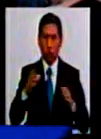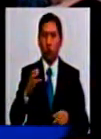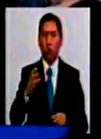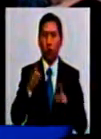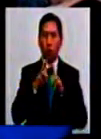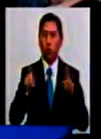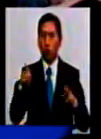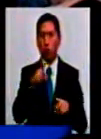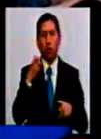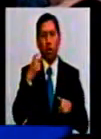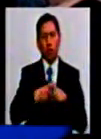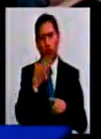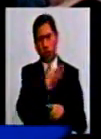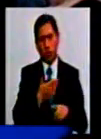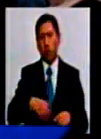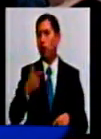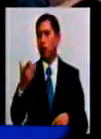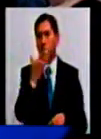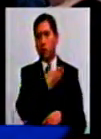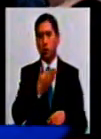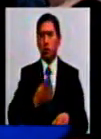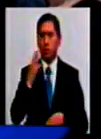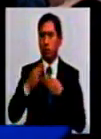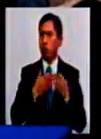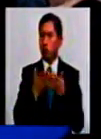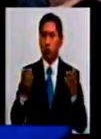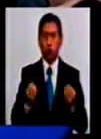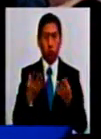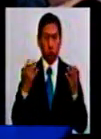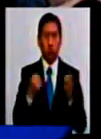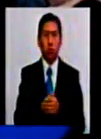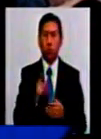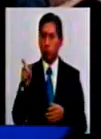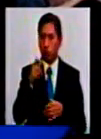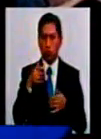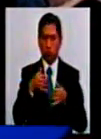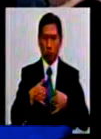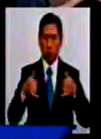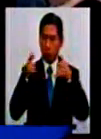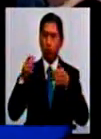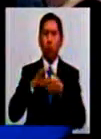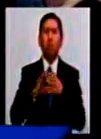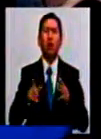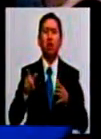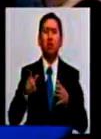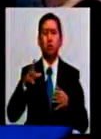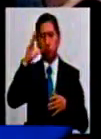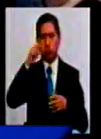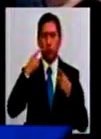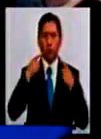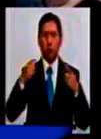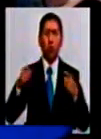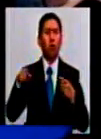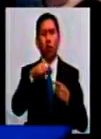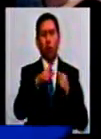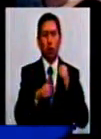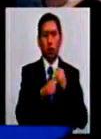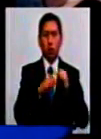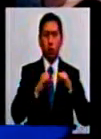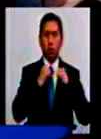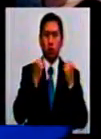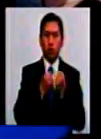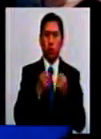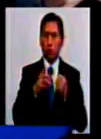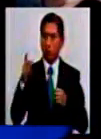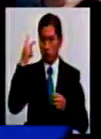y expresidentes de muchos países del mundo, premios Nobel de la Paz y líderes sociales